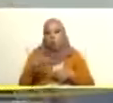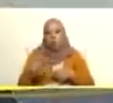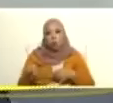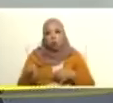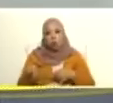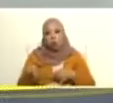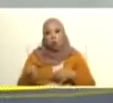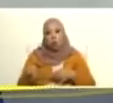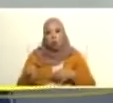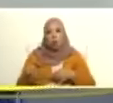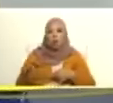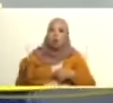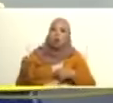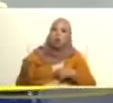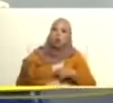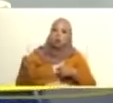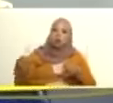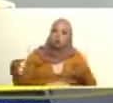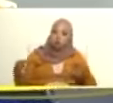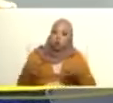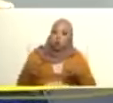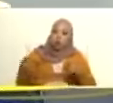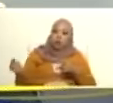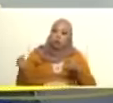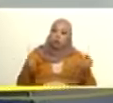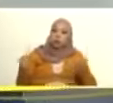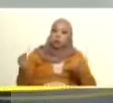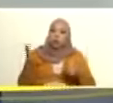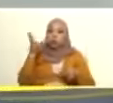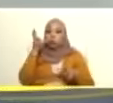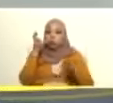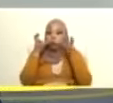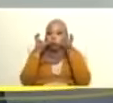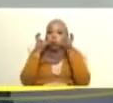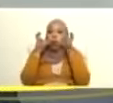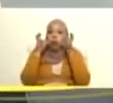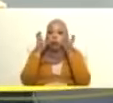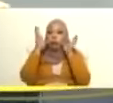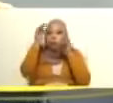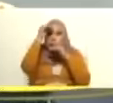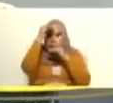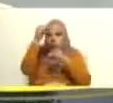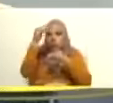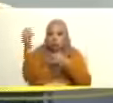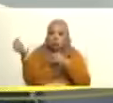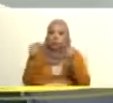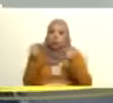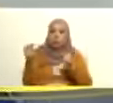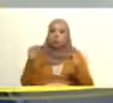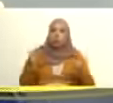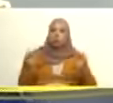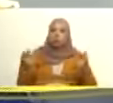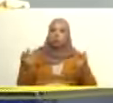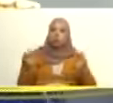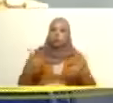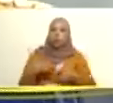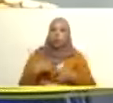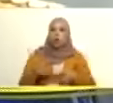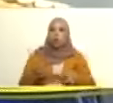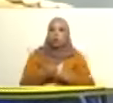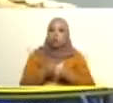tuvimos una buena conversa, hablamos, los escuchamos, nos escucharon bastante, y creo que se abrió un camino interesante